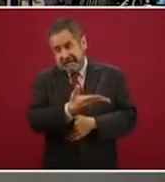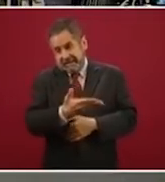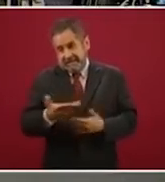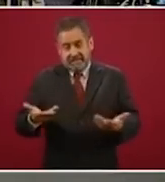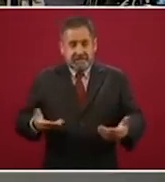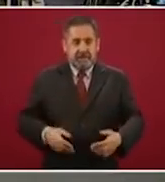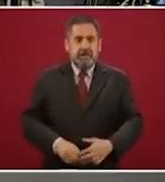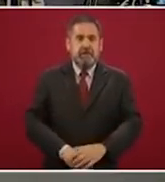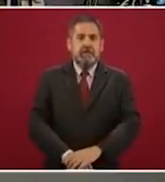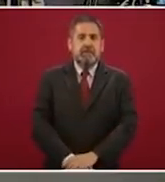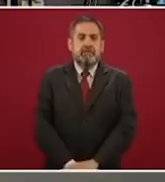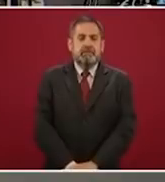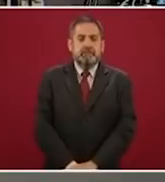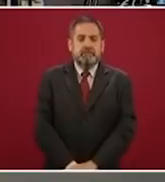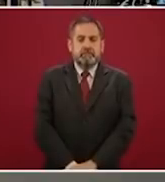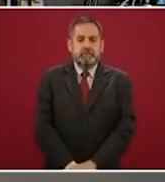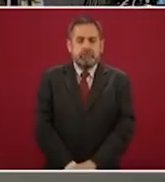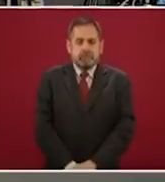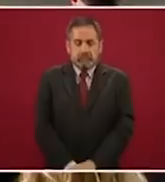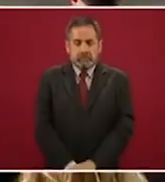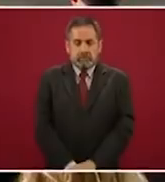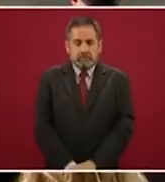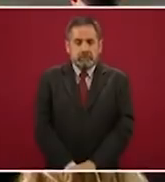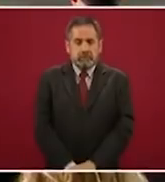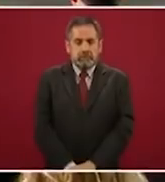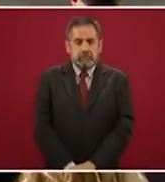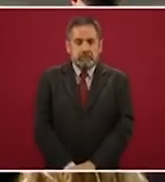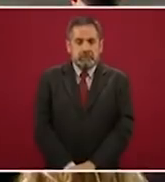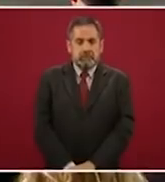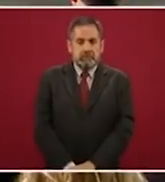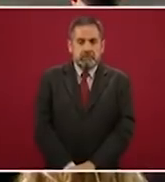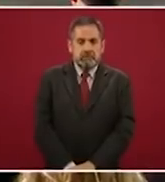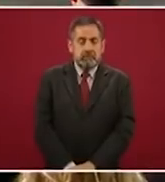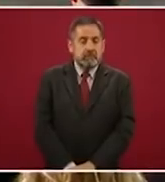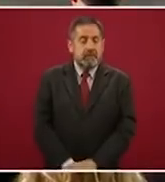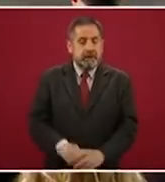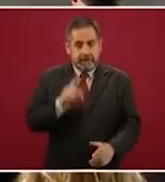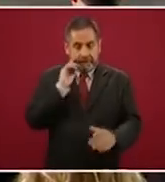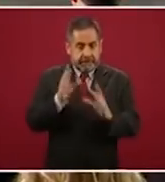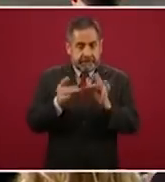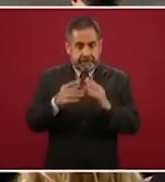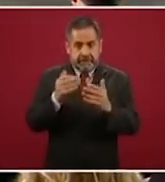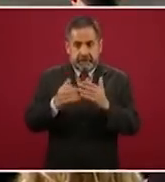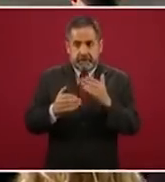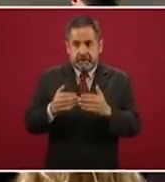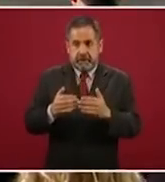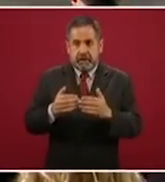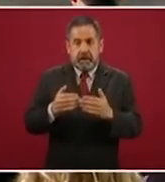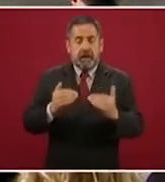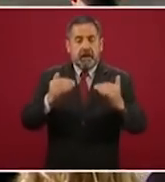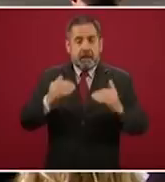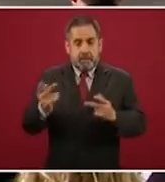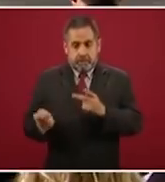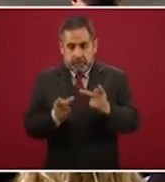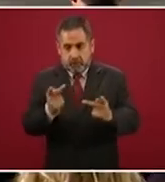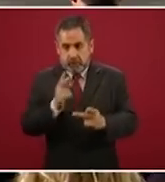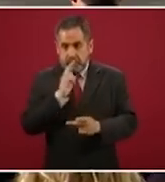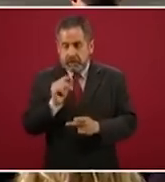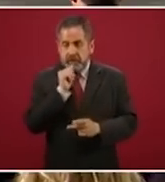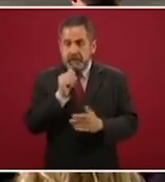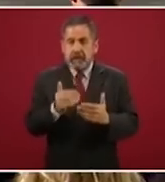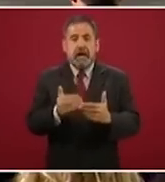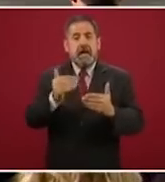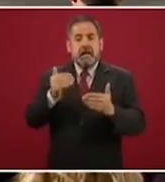bien. Miren, nos falta, antes de pasar a preguntas y respuestas,